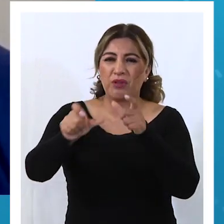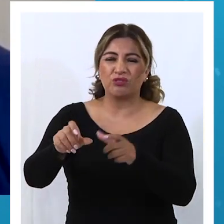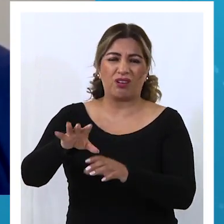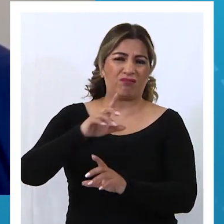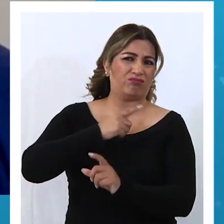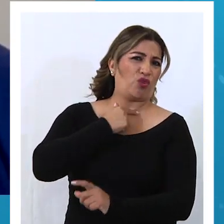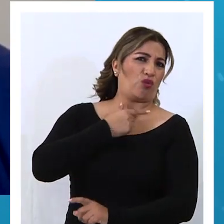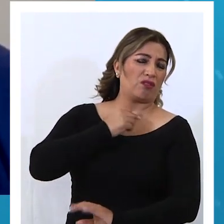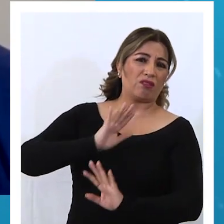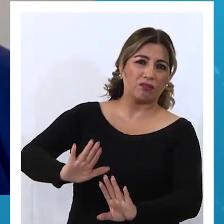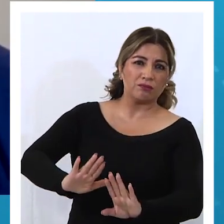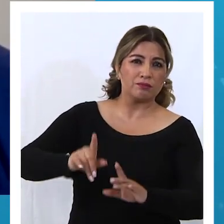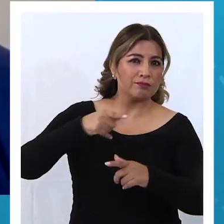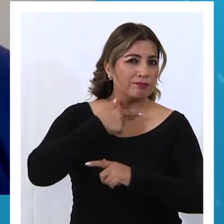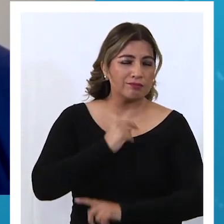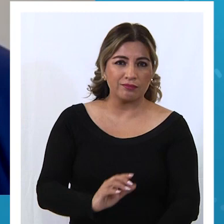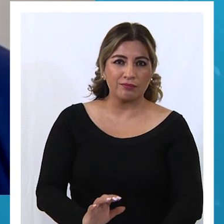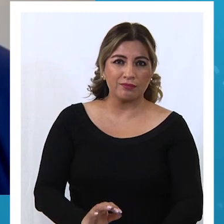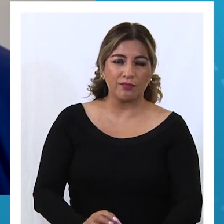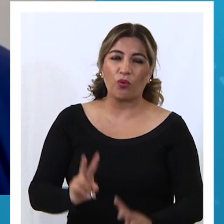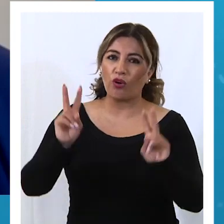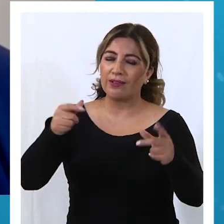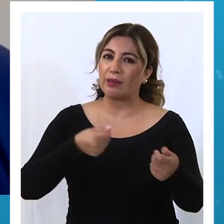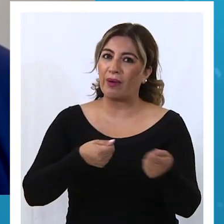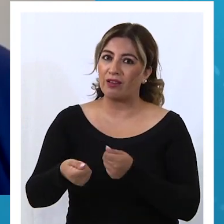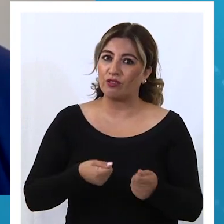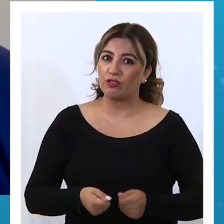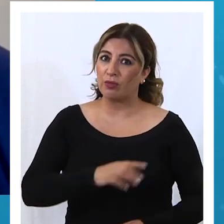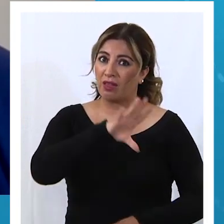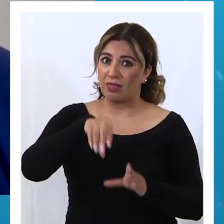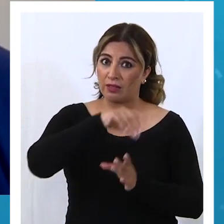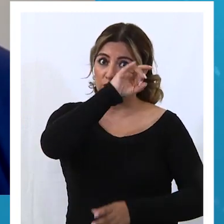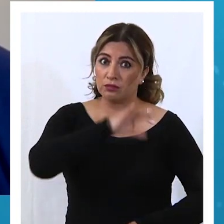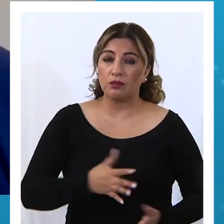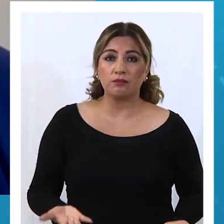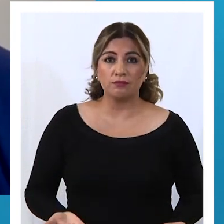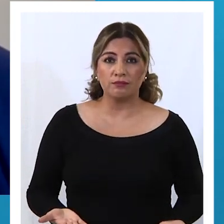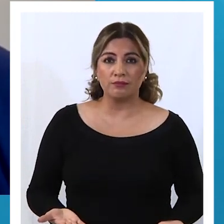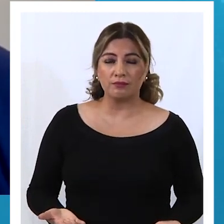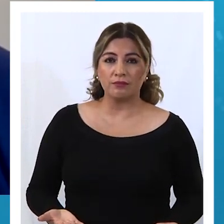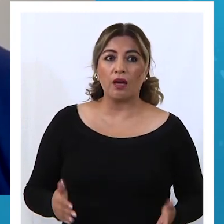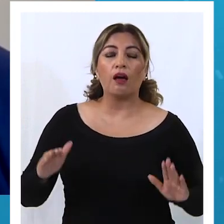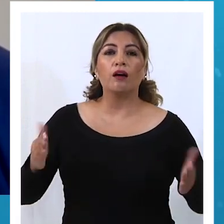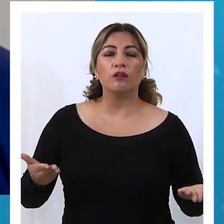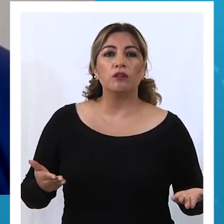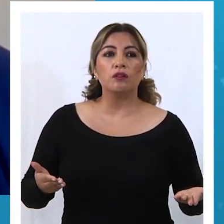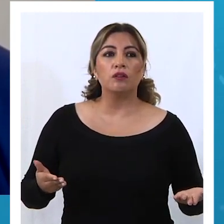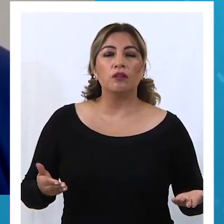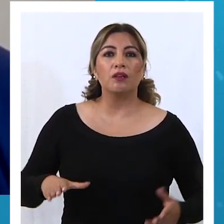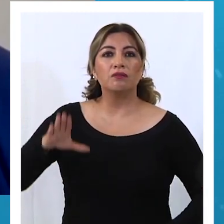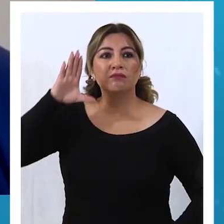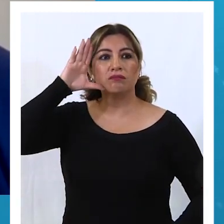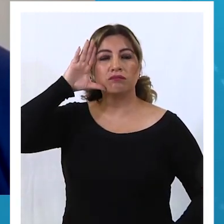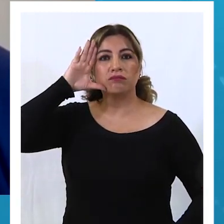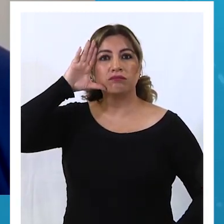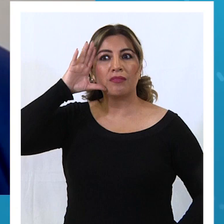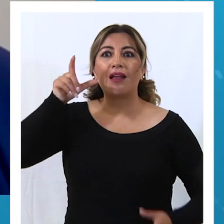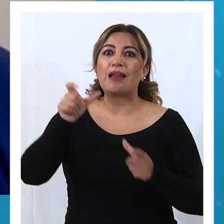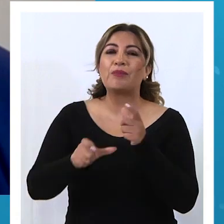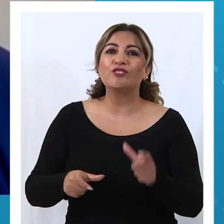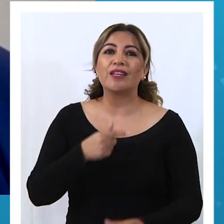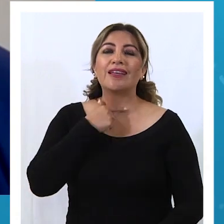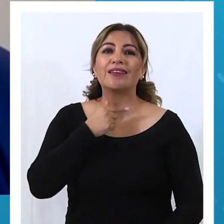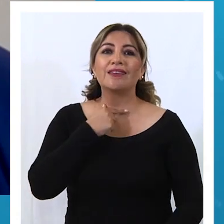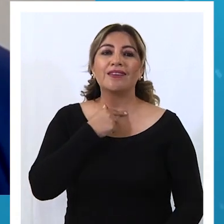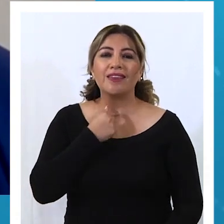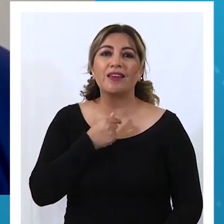resistencia muy grande de los sectores más económicos en Chile. Y resulta de que ahora las demandas de Michelle Bachelet se quedaron cortas porque la